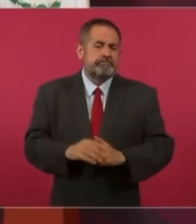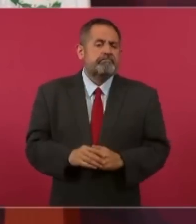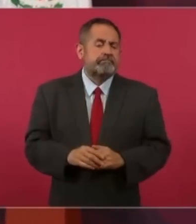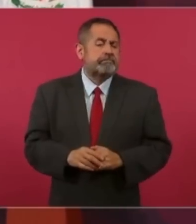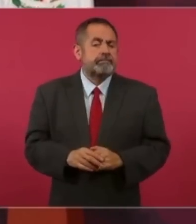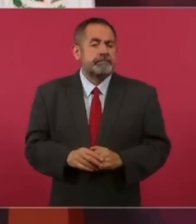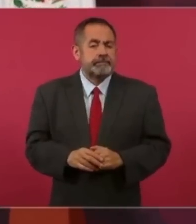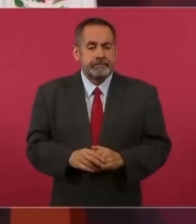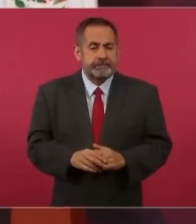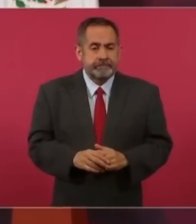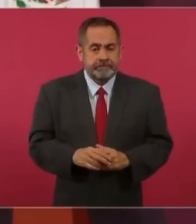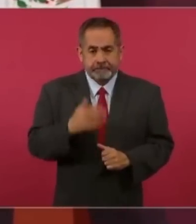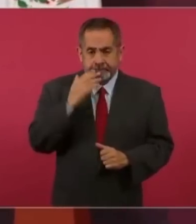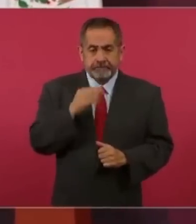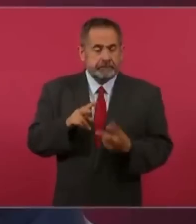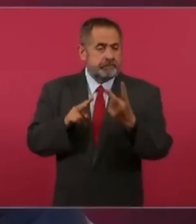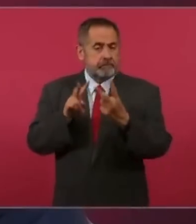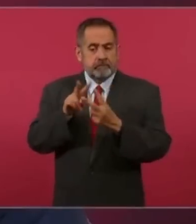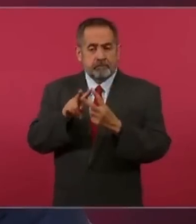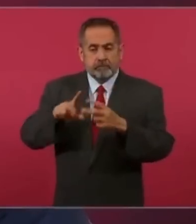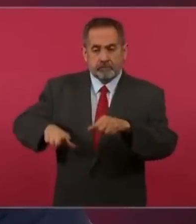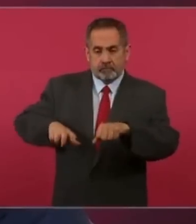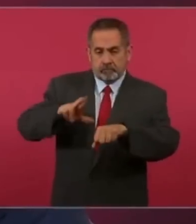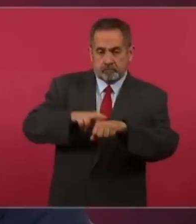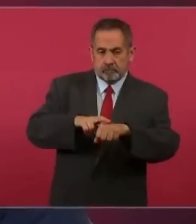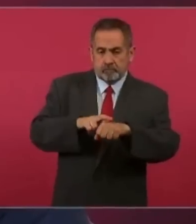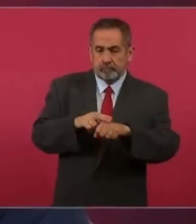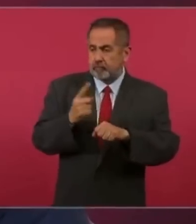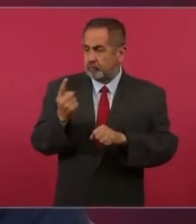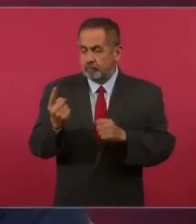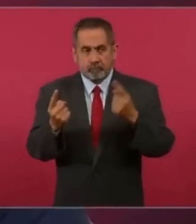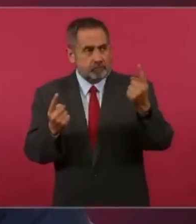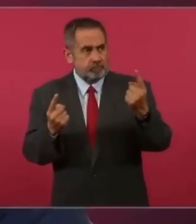básicamente dos gubernaturas.